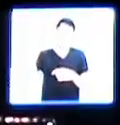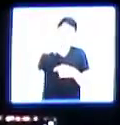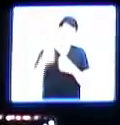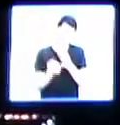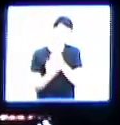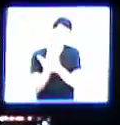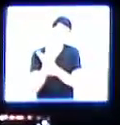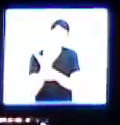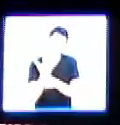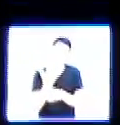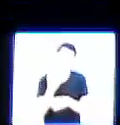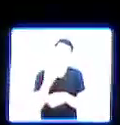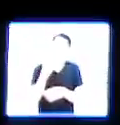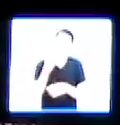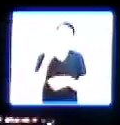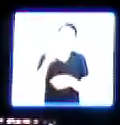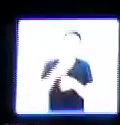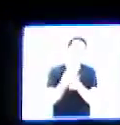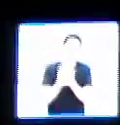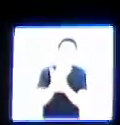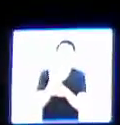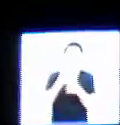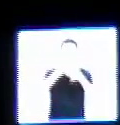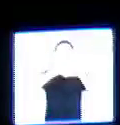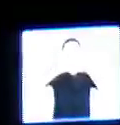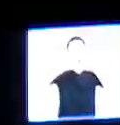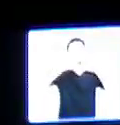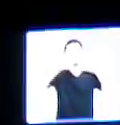mañana, que presenta bastante nubosidad y una